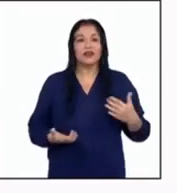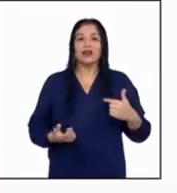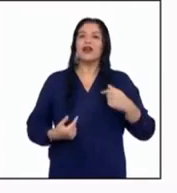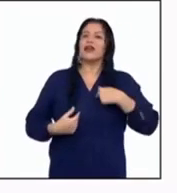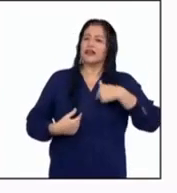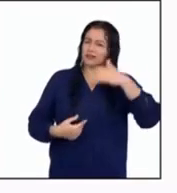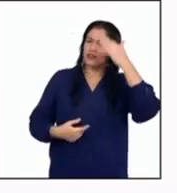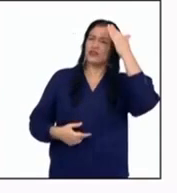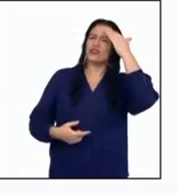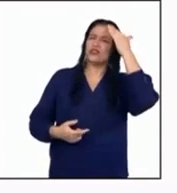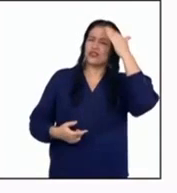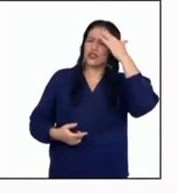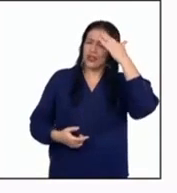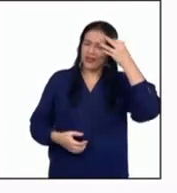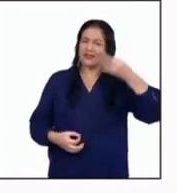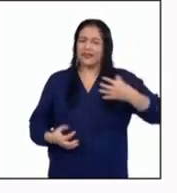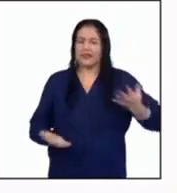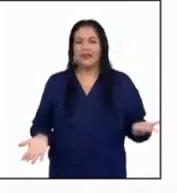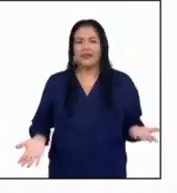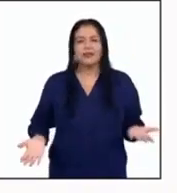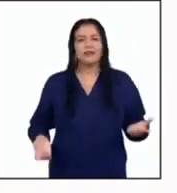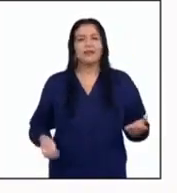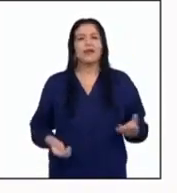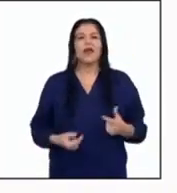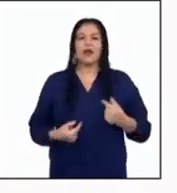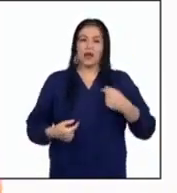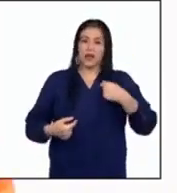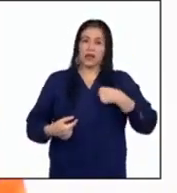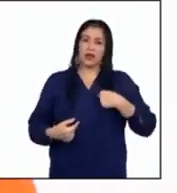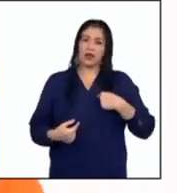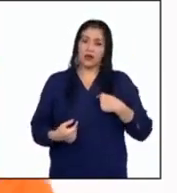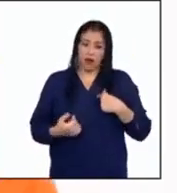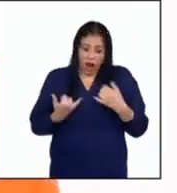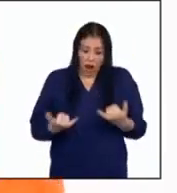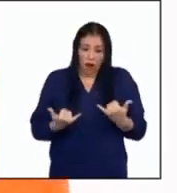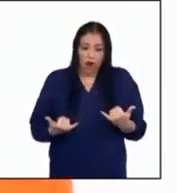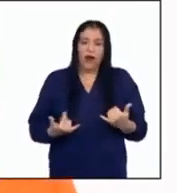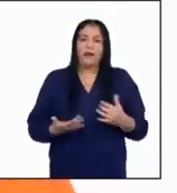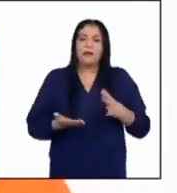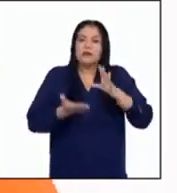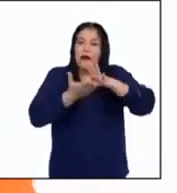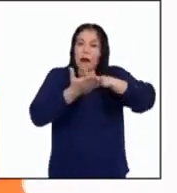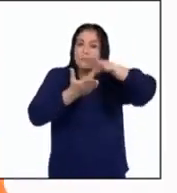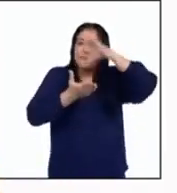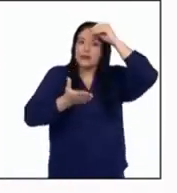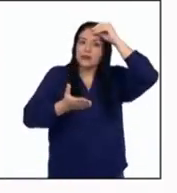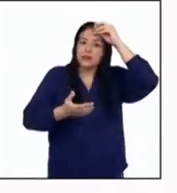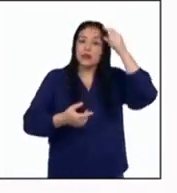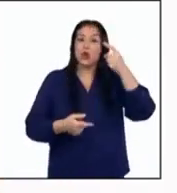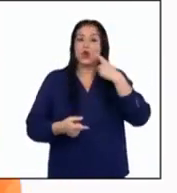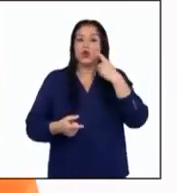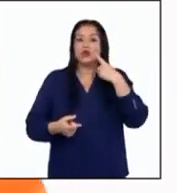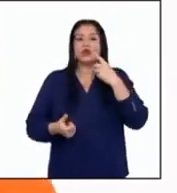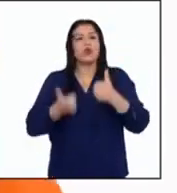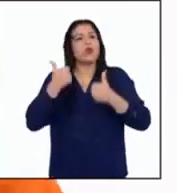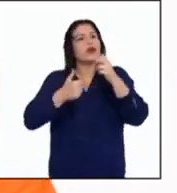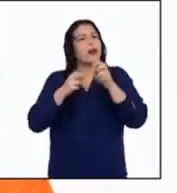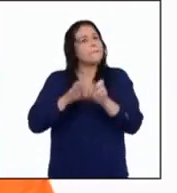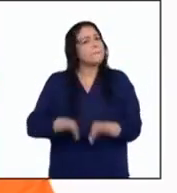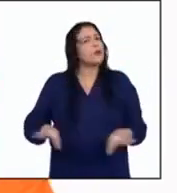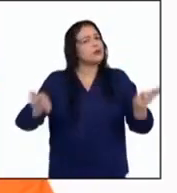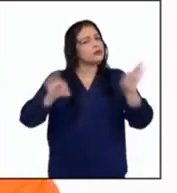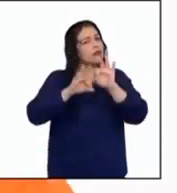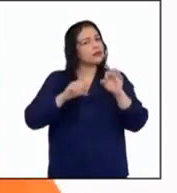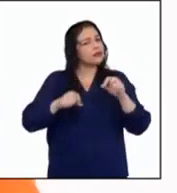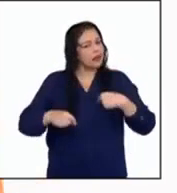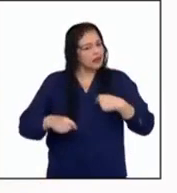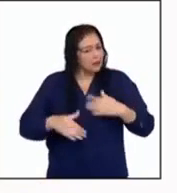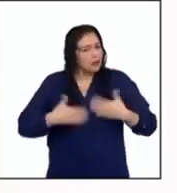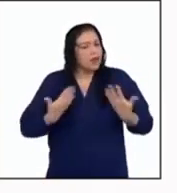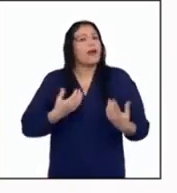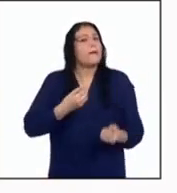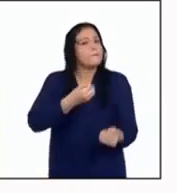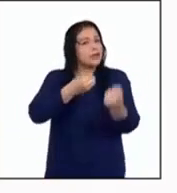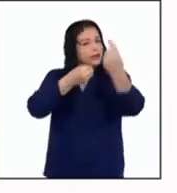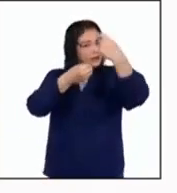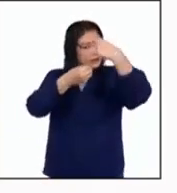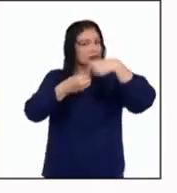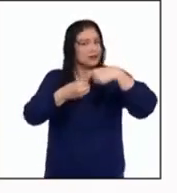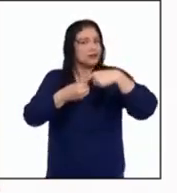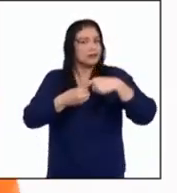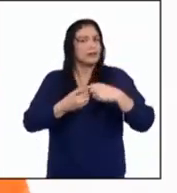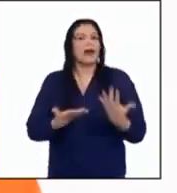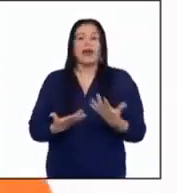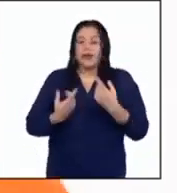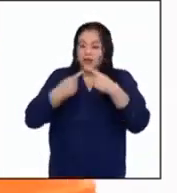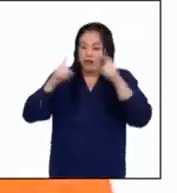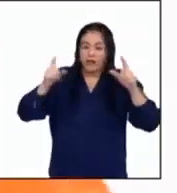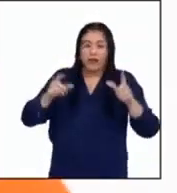Estoy segura que así será. Particularmente el día de hoy hemos conocido la importancia de participar e involucrarnos